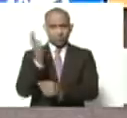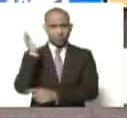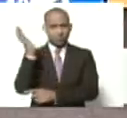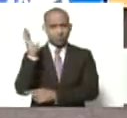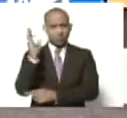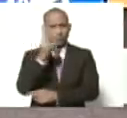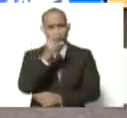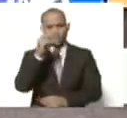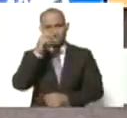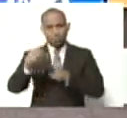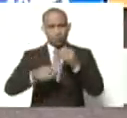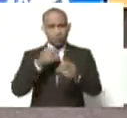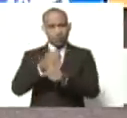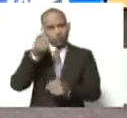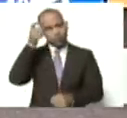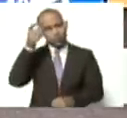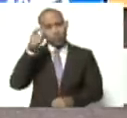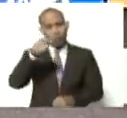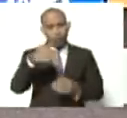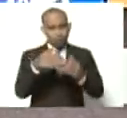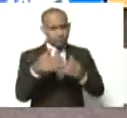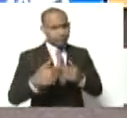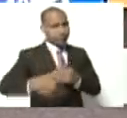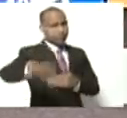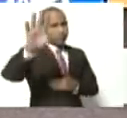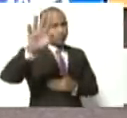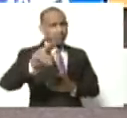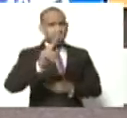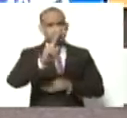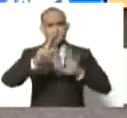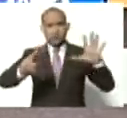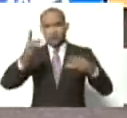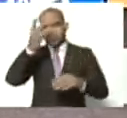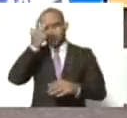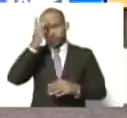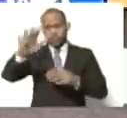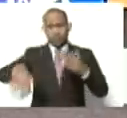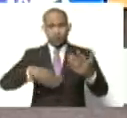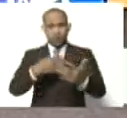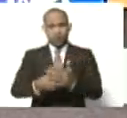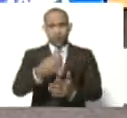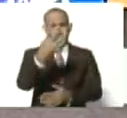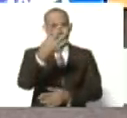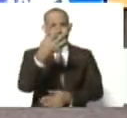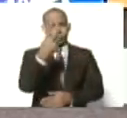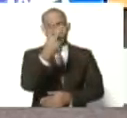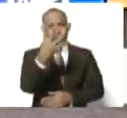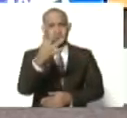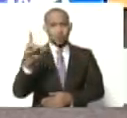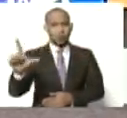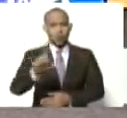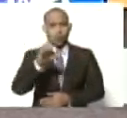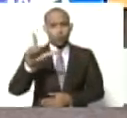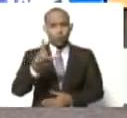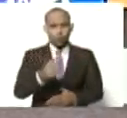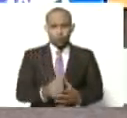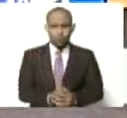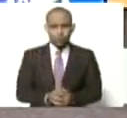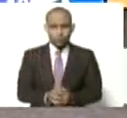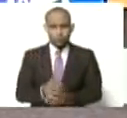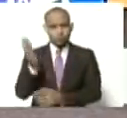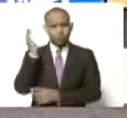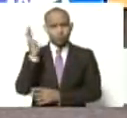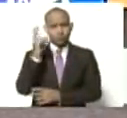Pueblos. Y a partir de ahí, del 27 de febrero al 24 de junio, bueno, el